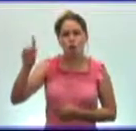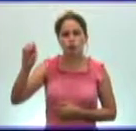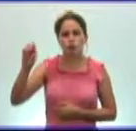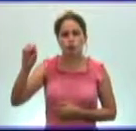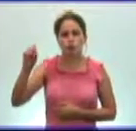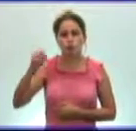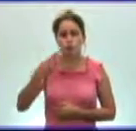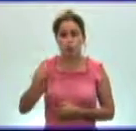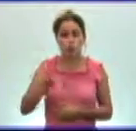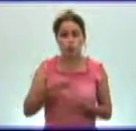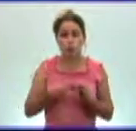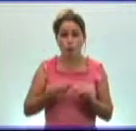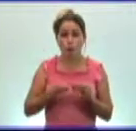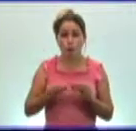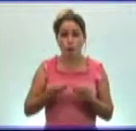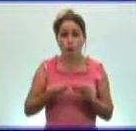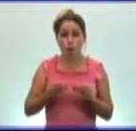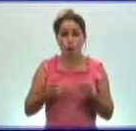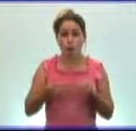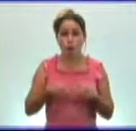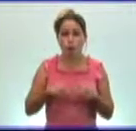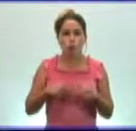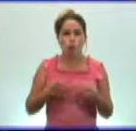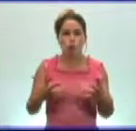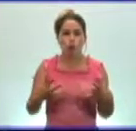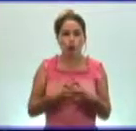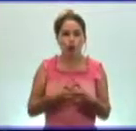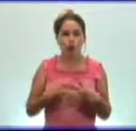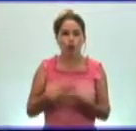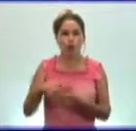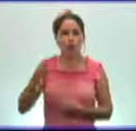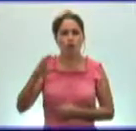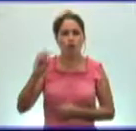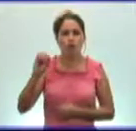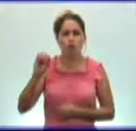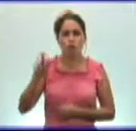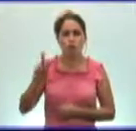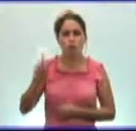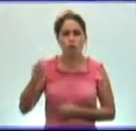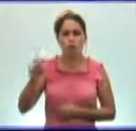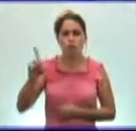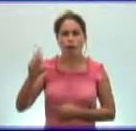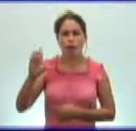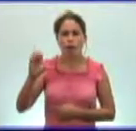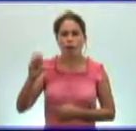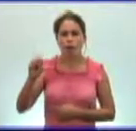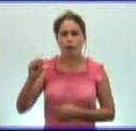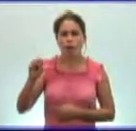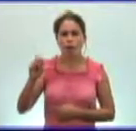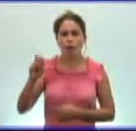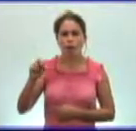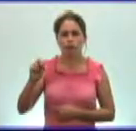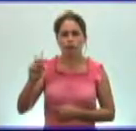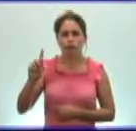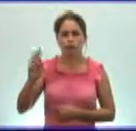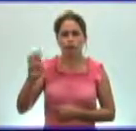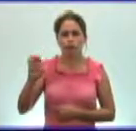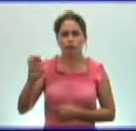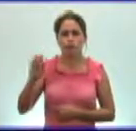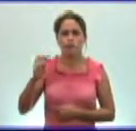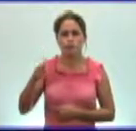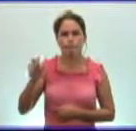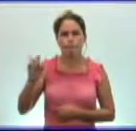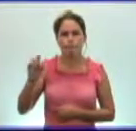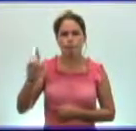son moleculares y el enlace químico que presenta es un enlace covalente polar. Sigamos entonces con el estudio de algunas